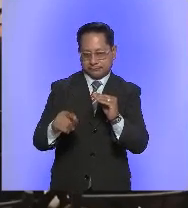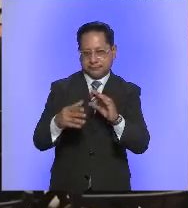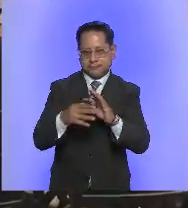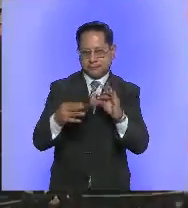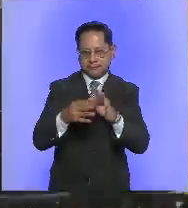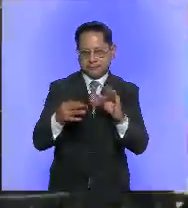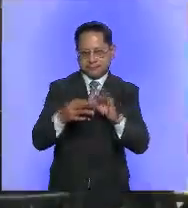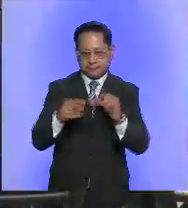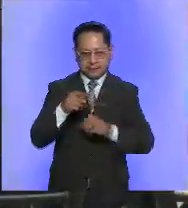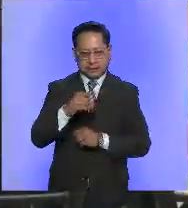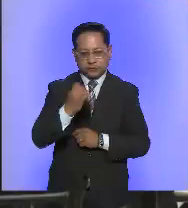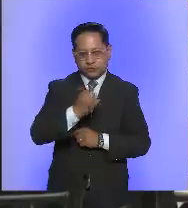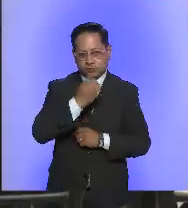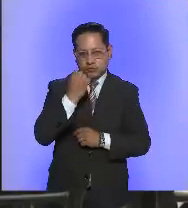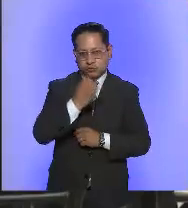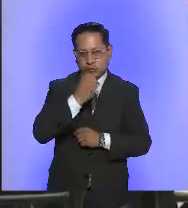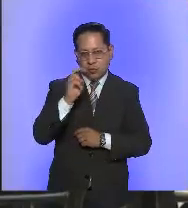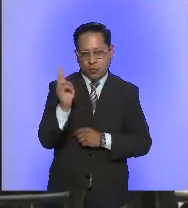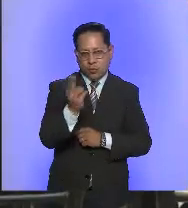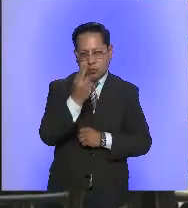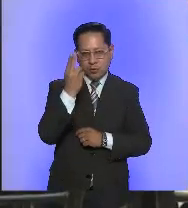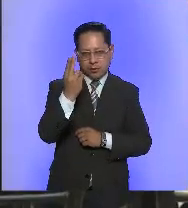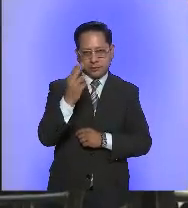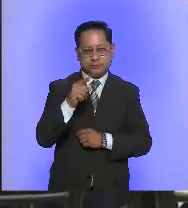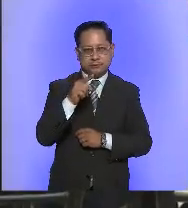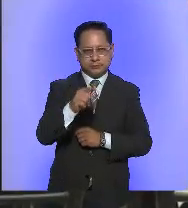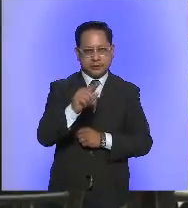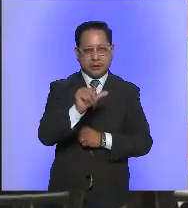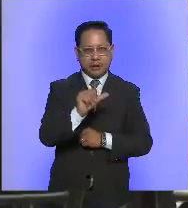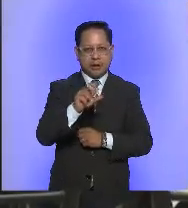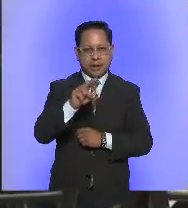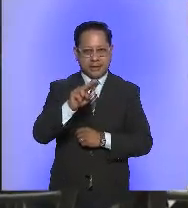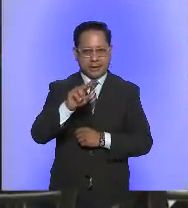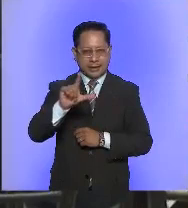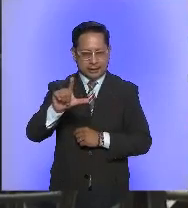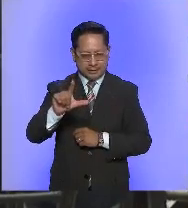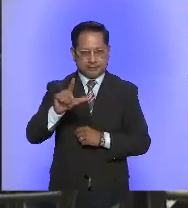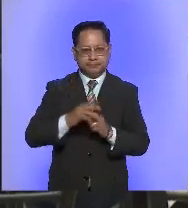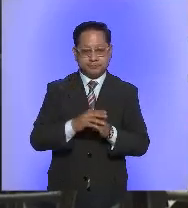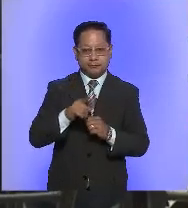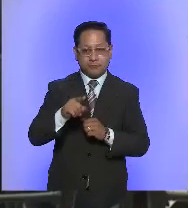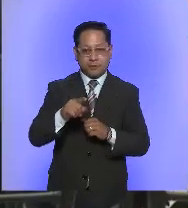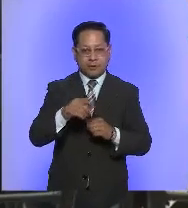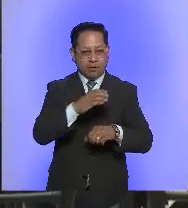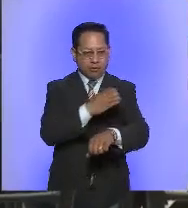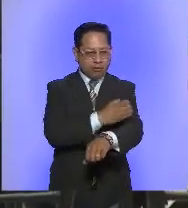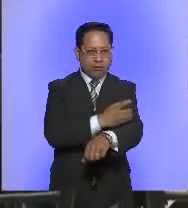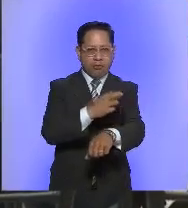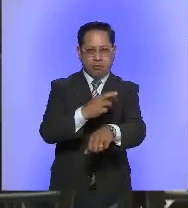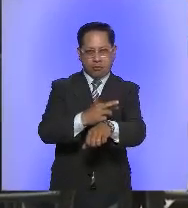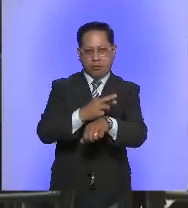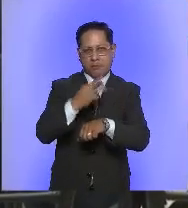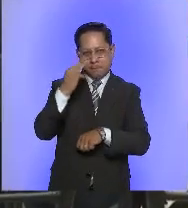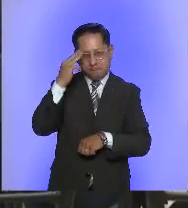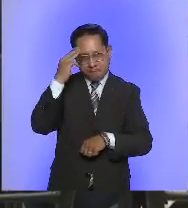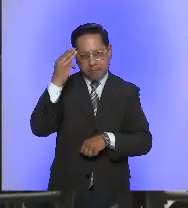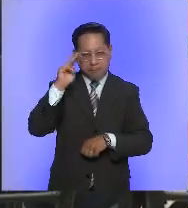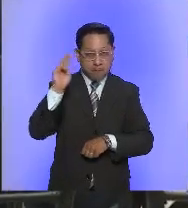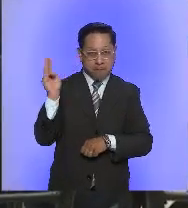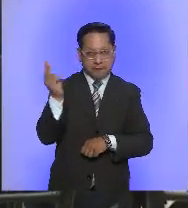Universidad Autónoma de Nuevo León y coordinadora de la Maestría en Derechos Humanos. Adelante, doctora, tiene el uso de la